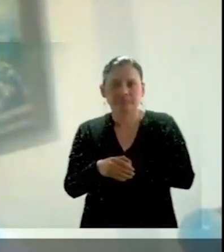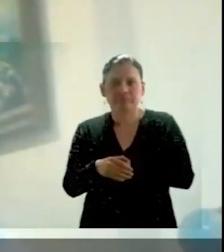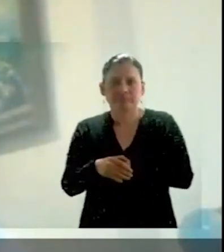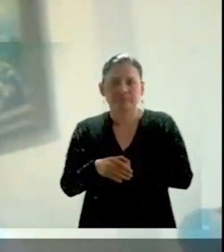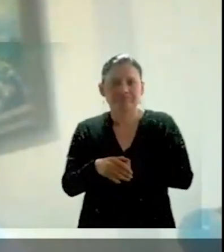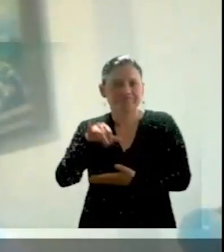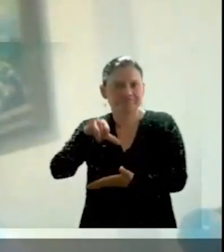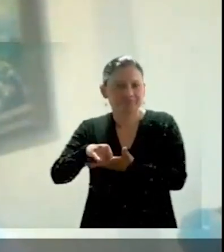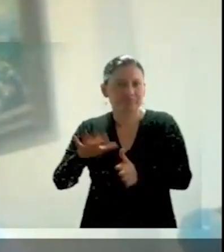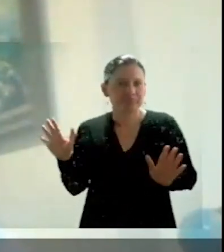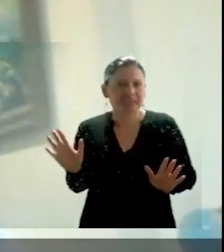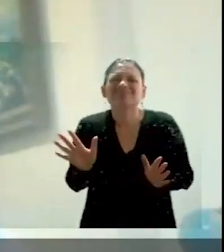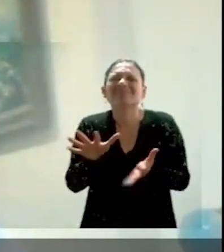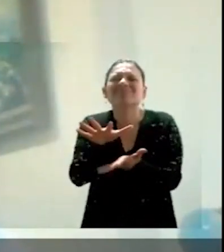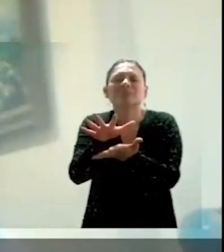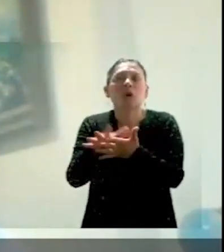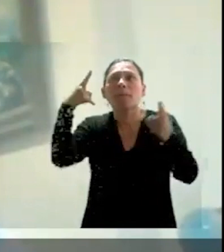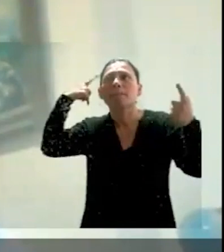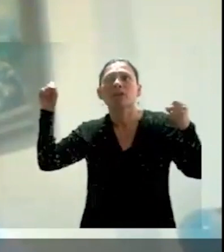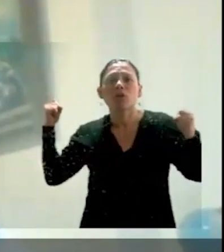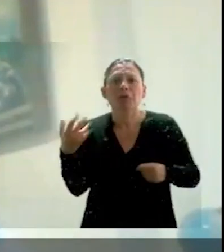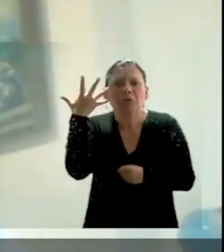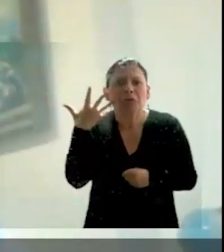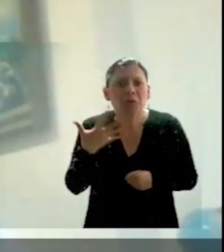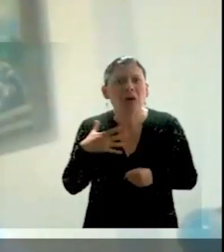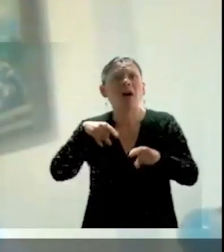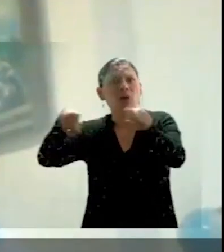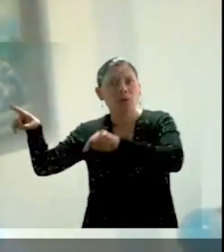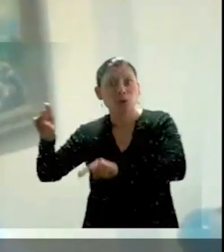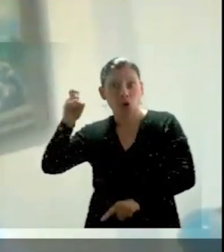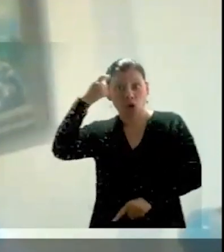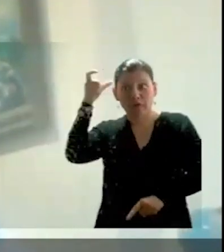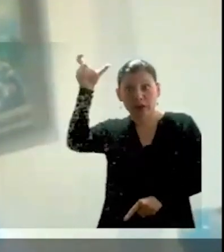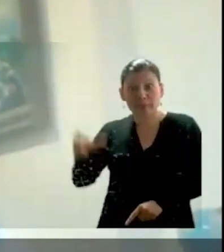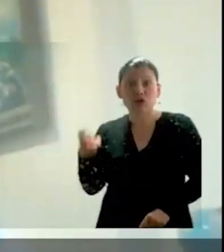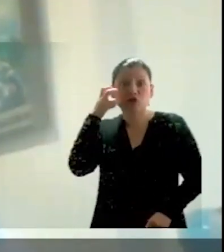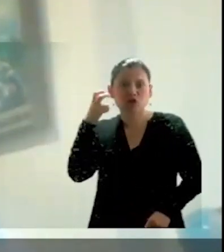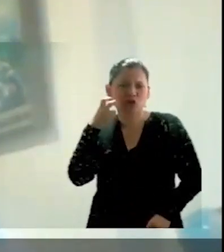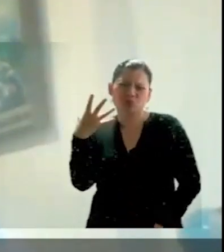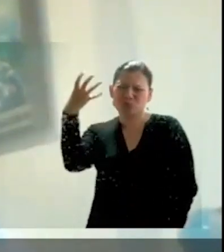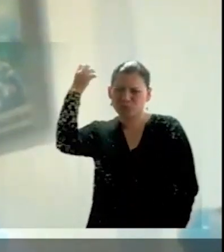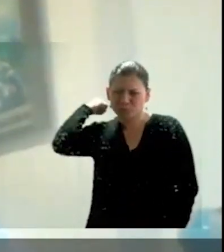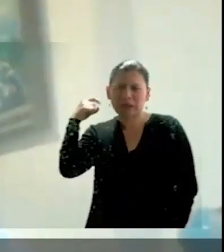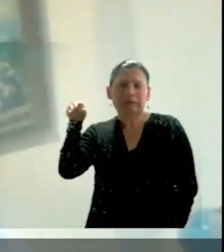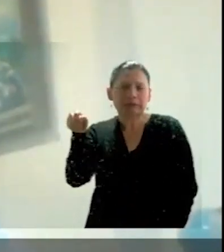como una cosa de todos los días. Había un gobernador en el Chocó hace muchos años